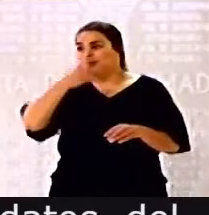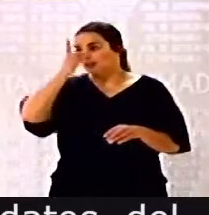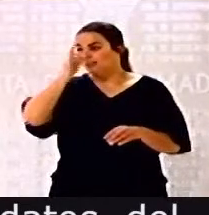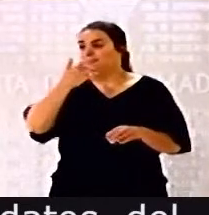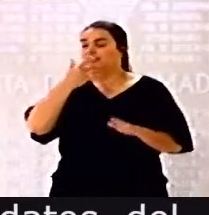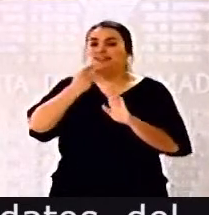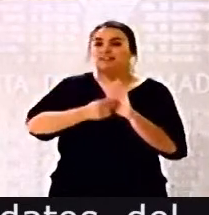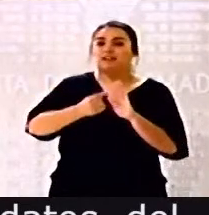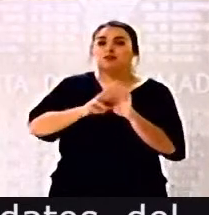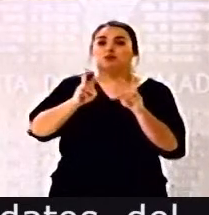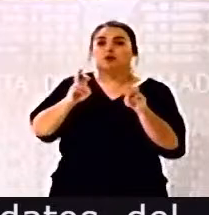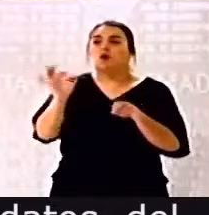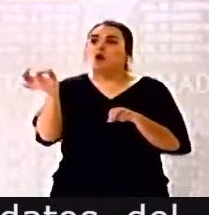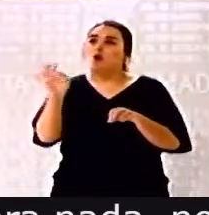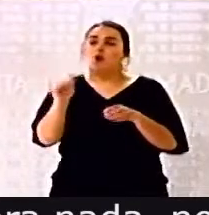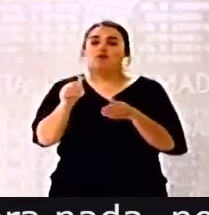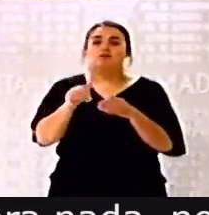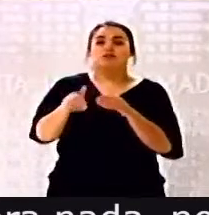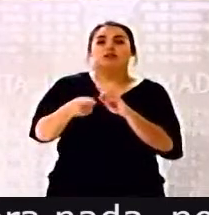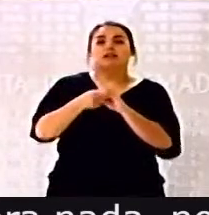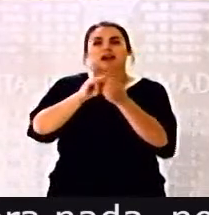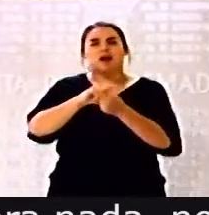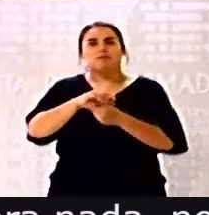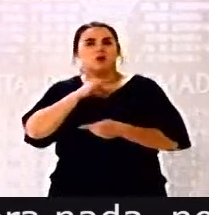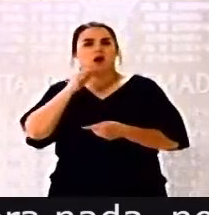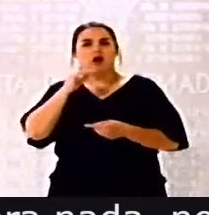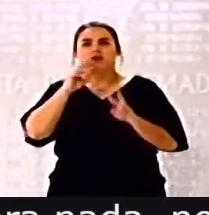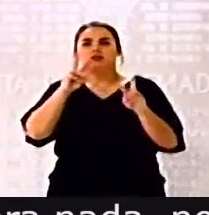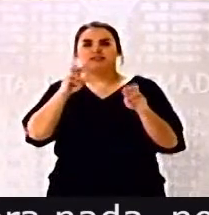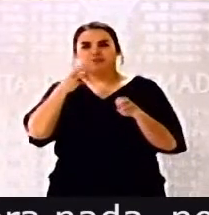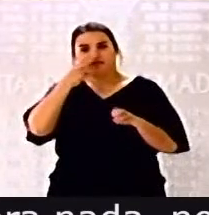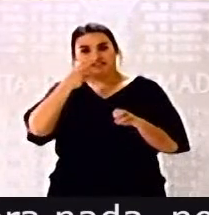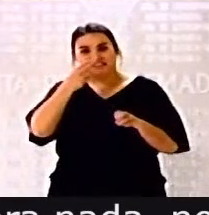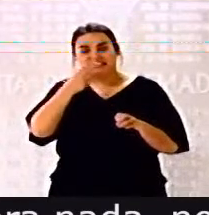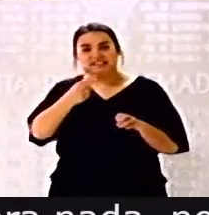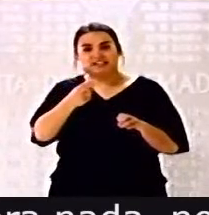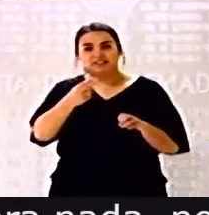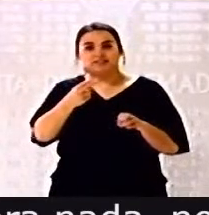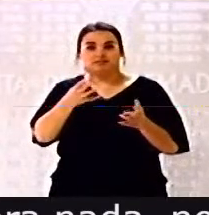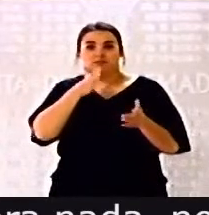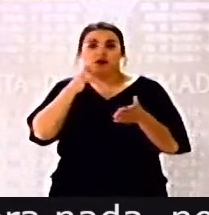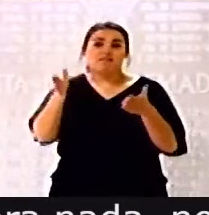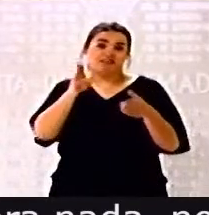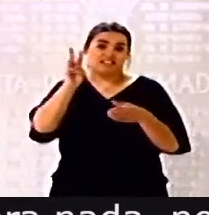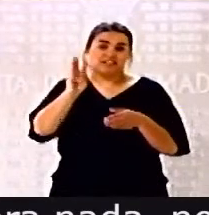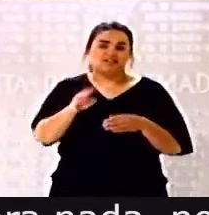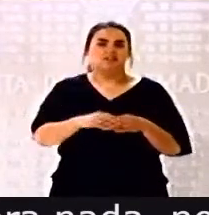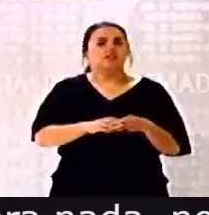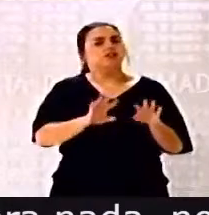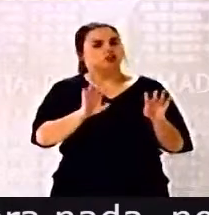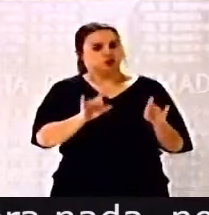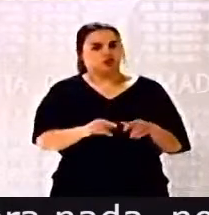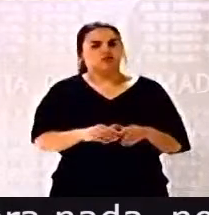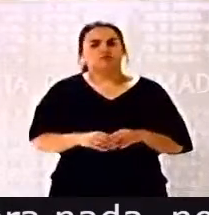dato nuevo o, sobre todo, si va a haber alguna modificación respecto a esas visitas entrando en esa fase 3. Sí,